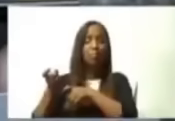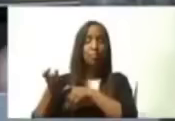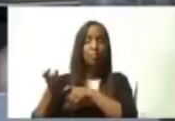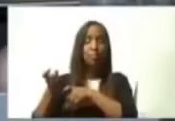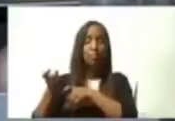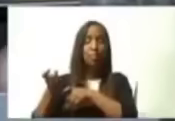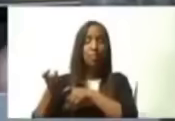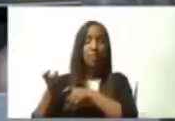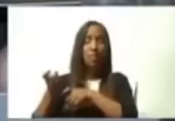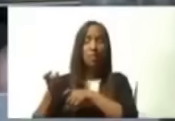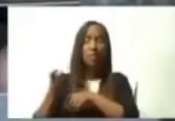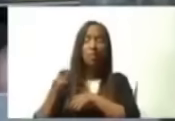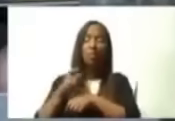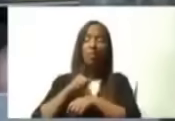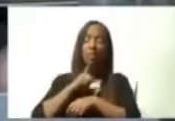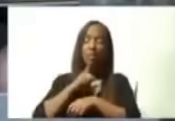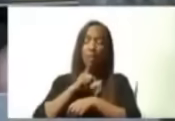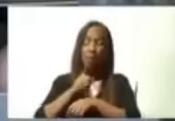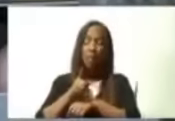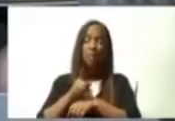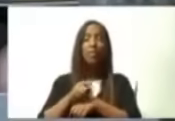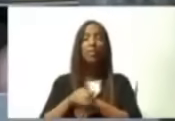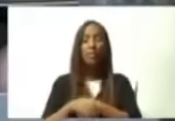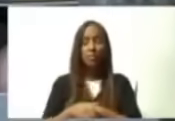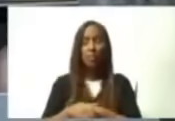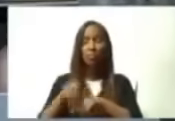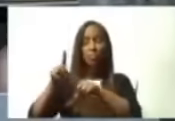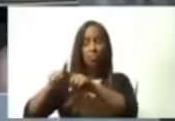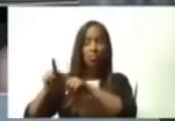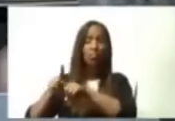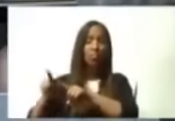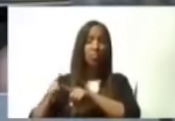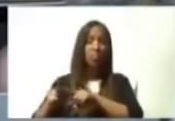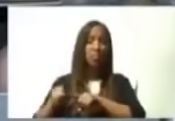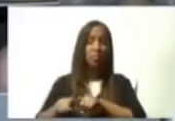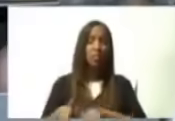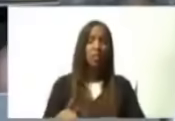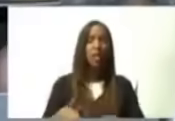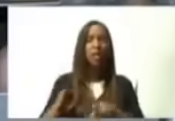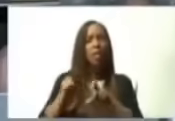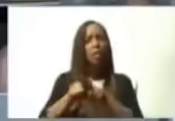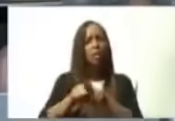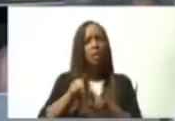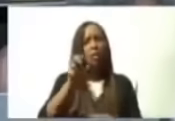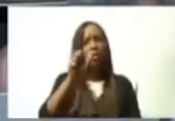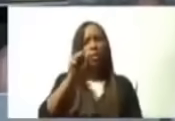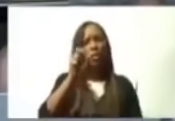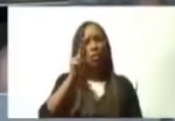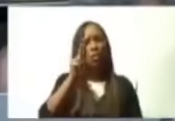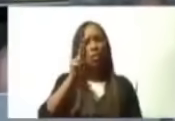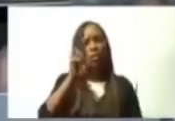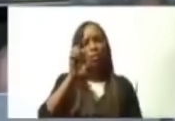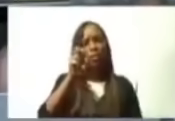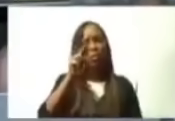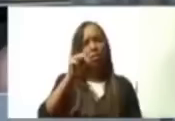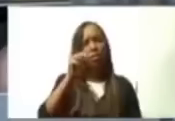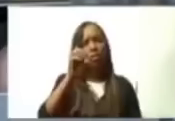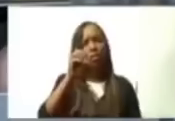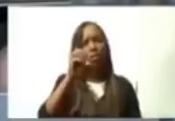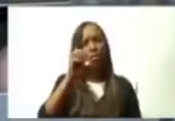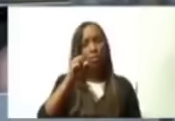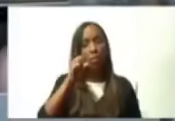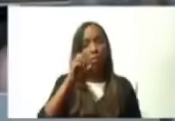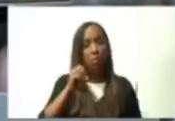Arenoso, supervisando, viendo la catástrofe que se produjeron allí en cuanto a